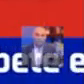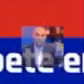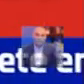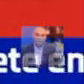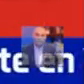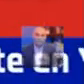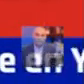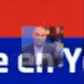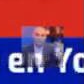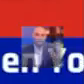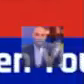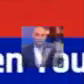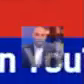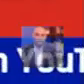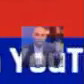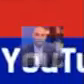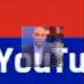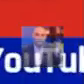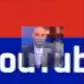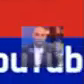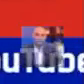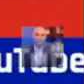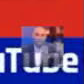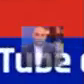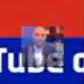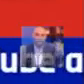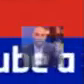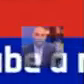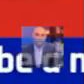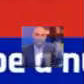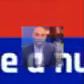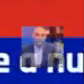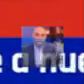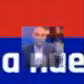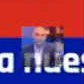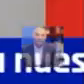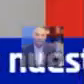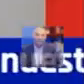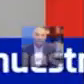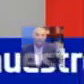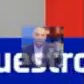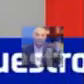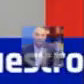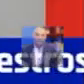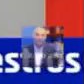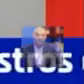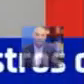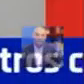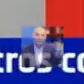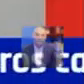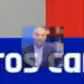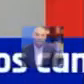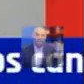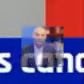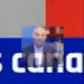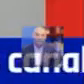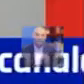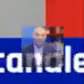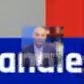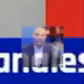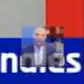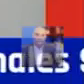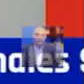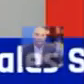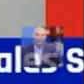insultante de Ricardo Salinas Pliego. Y esto nos hace recordar, público memorioso de Sin Censura, los beneficios que el SAT